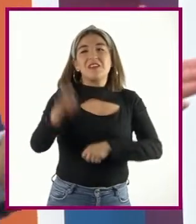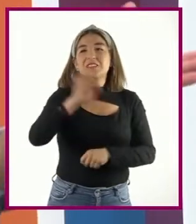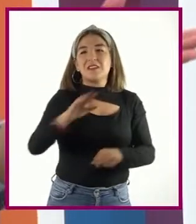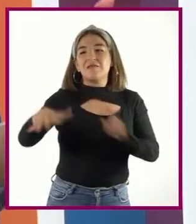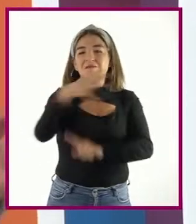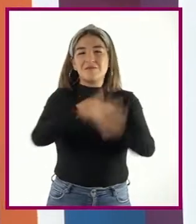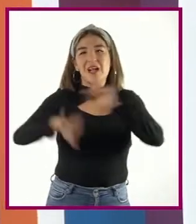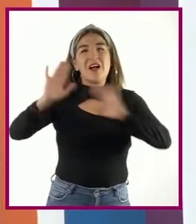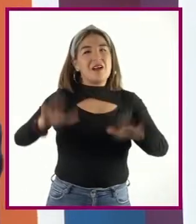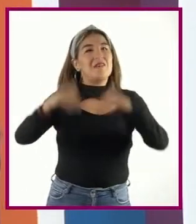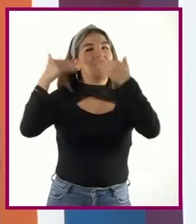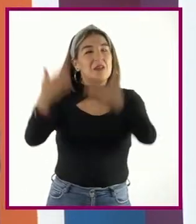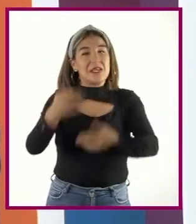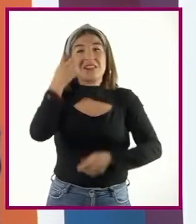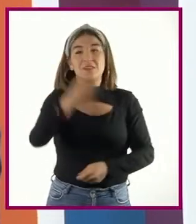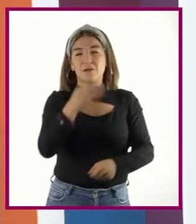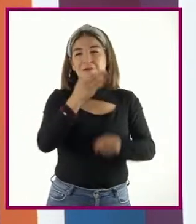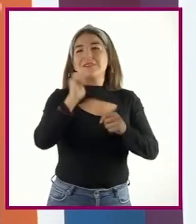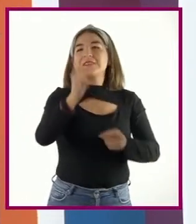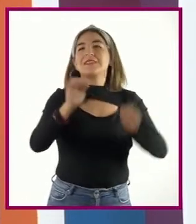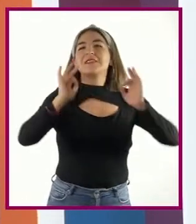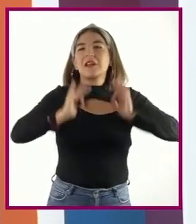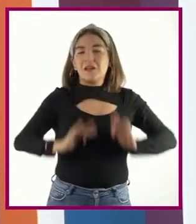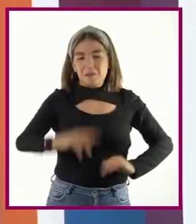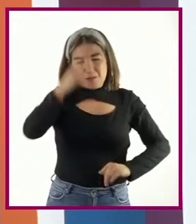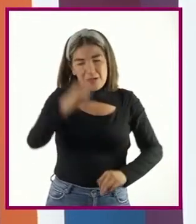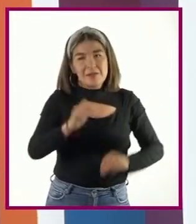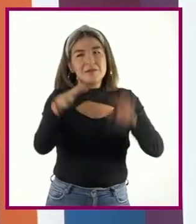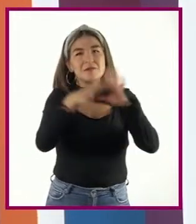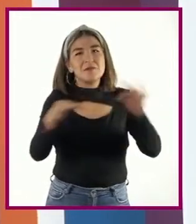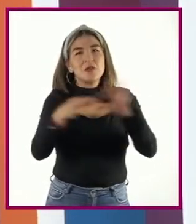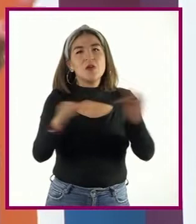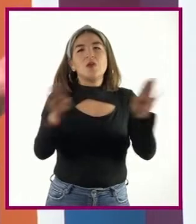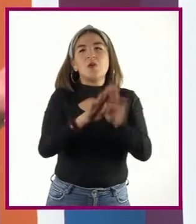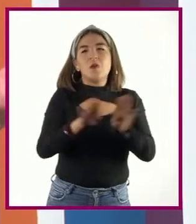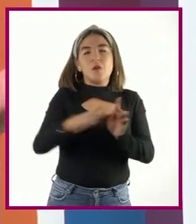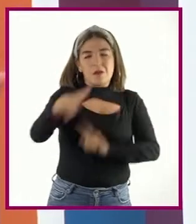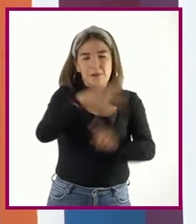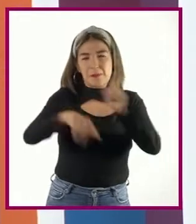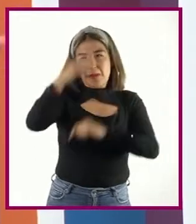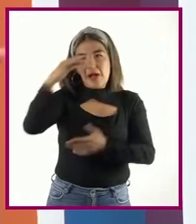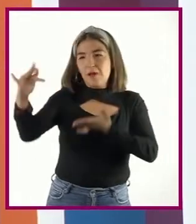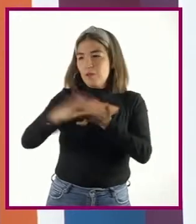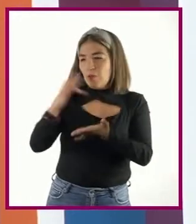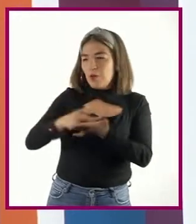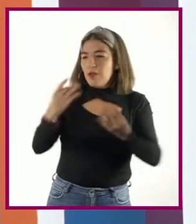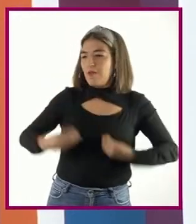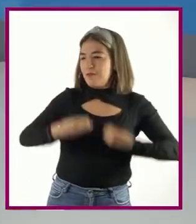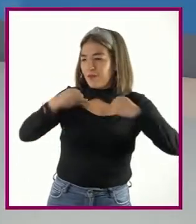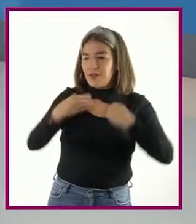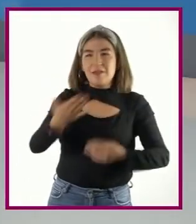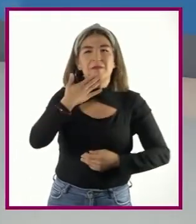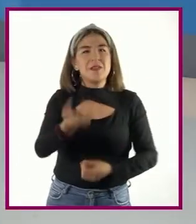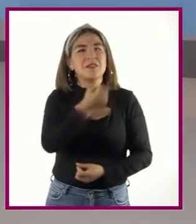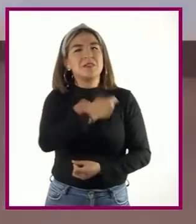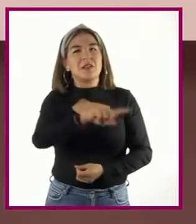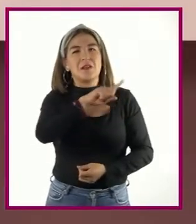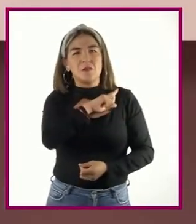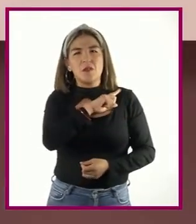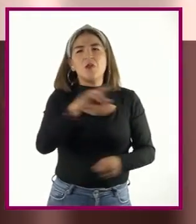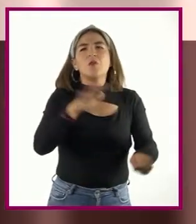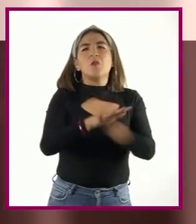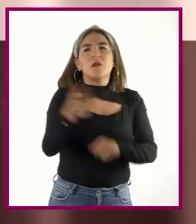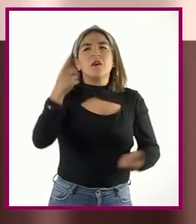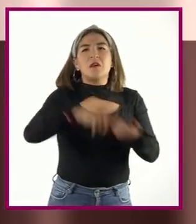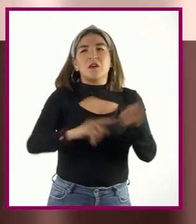amenazas externas y como la tranquilidad de contar con las condiciones para tener una vida plena y saludable. ¿Cuáles